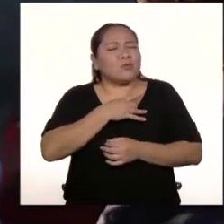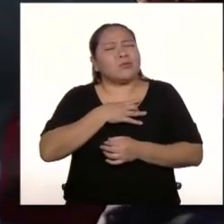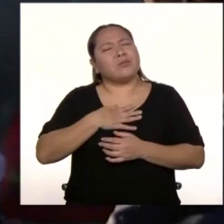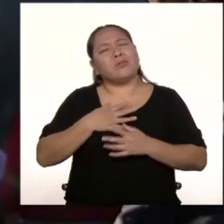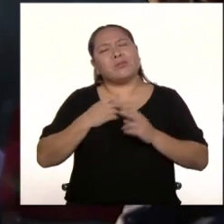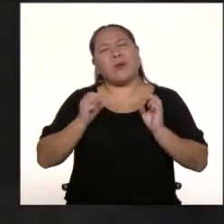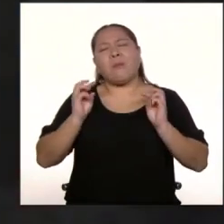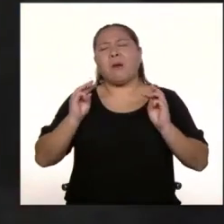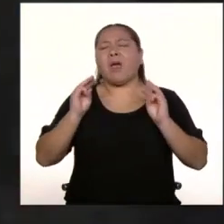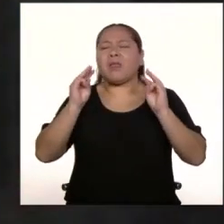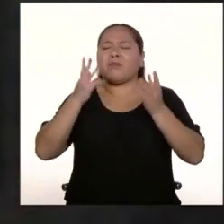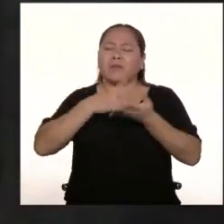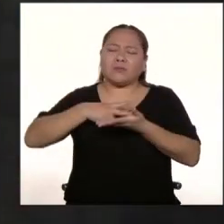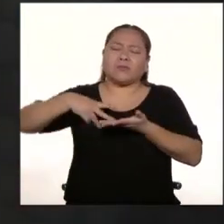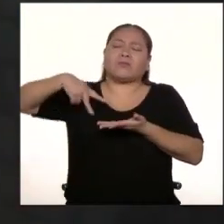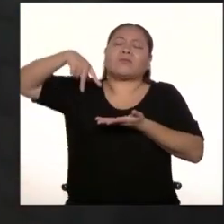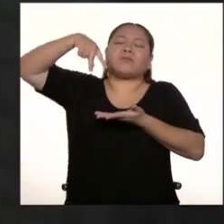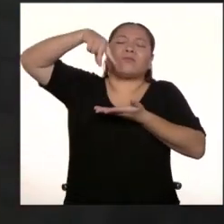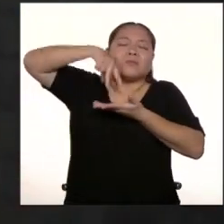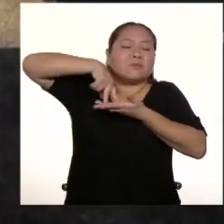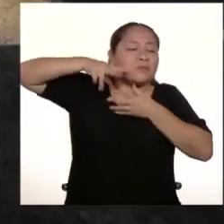¿no?